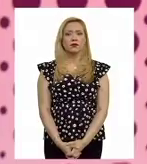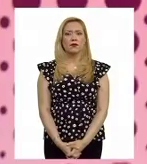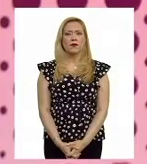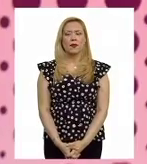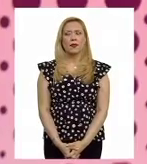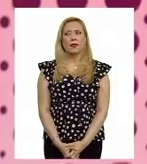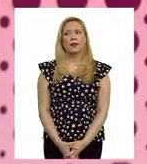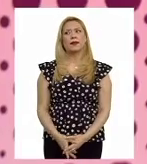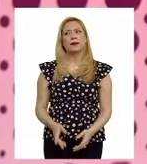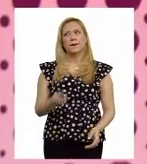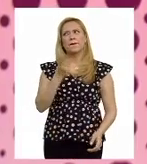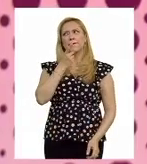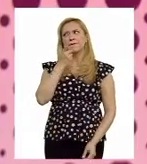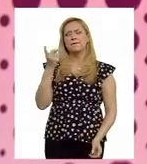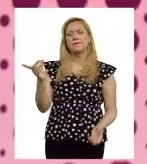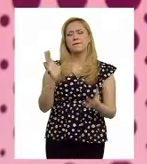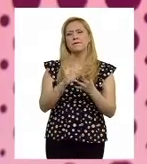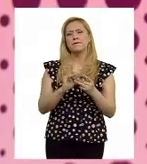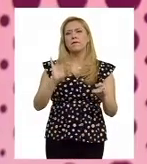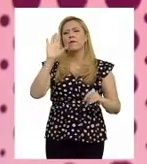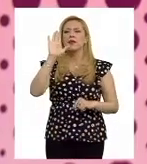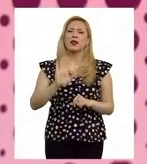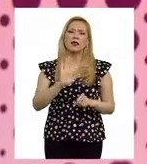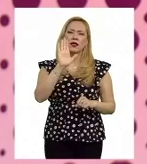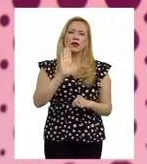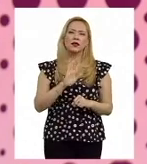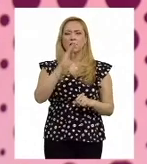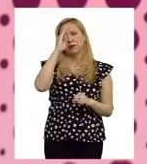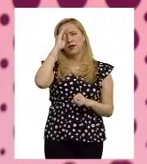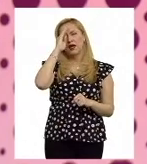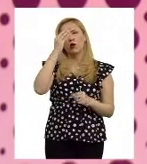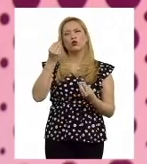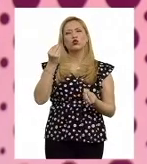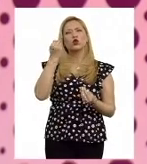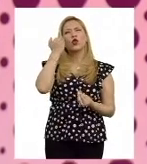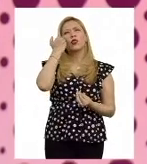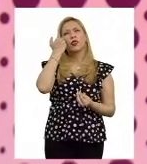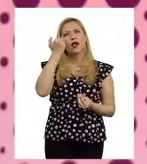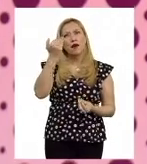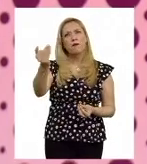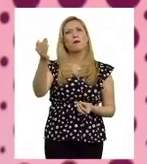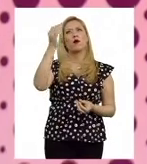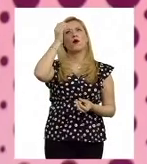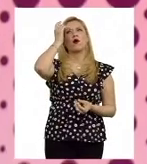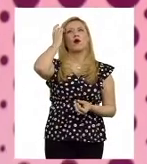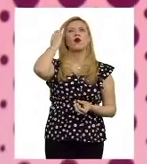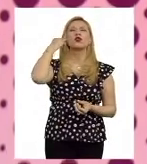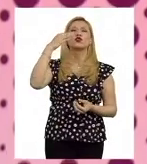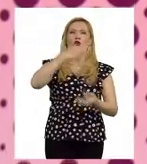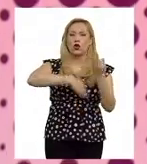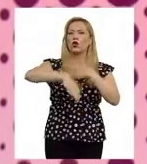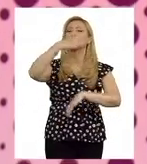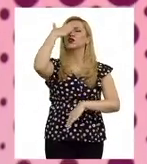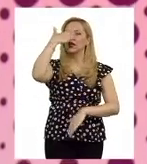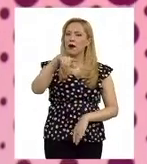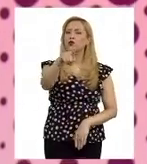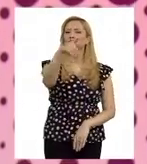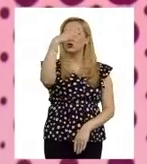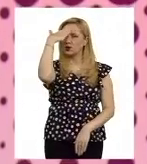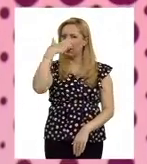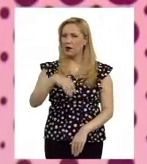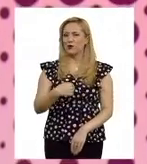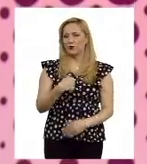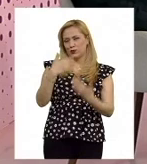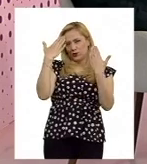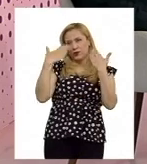lo que dice Georgios, parece que aunque llevamos mucho tiempo ya muy conscientes de la afectación del cambio climático y de